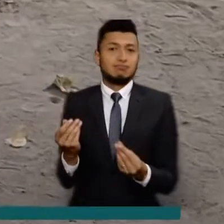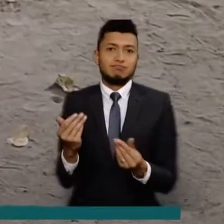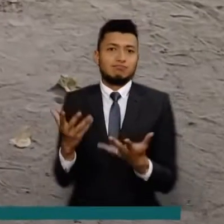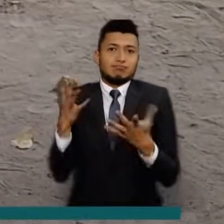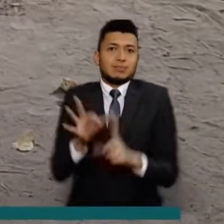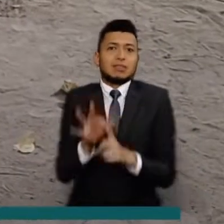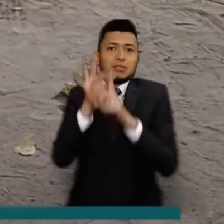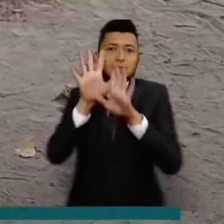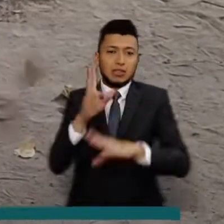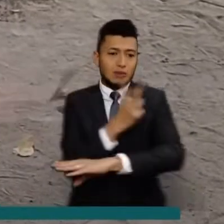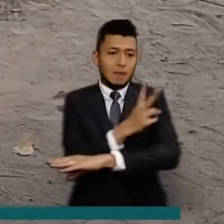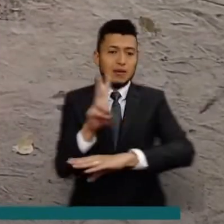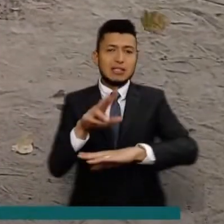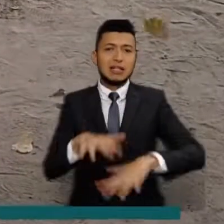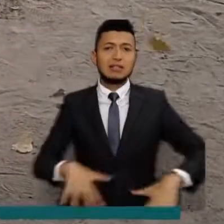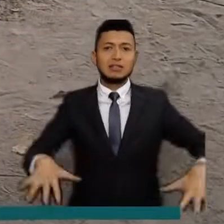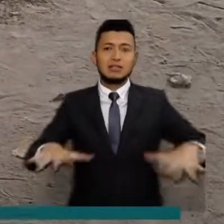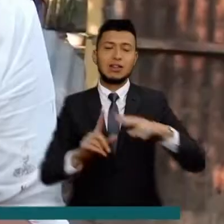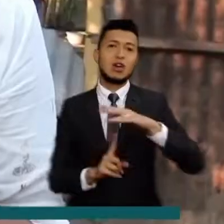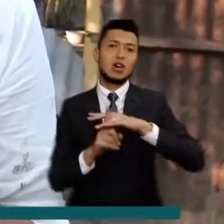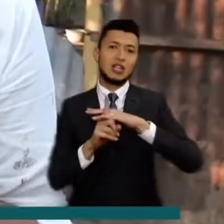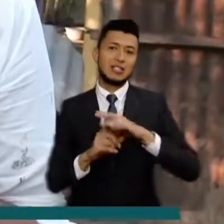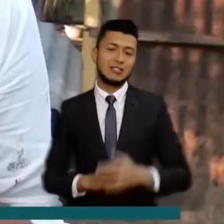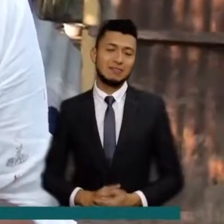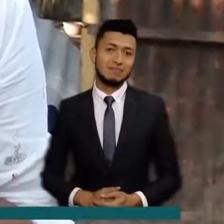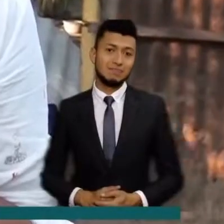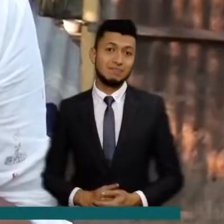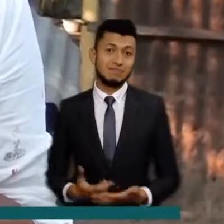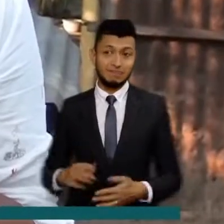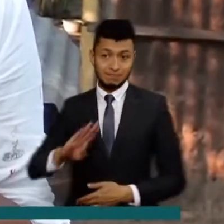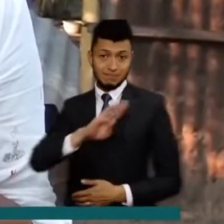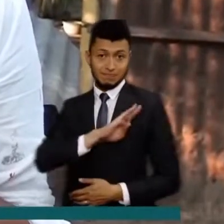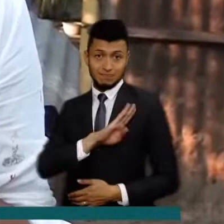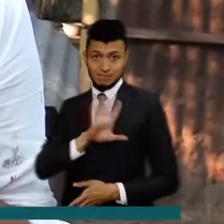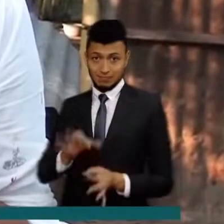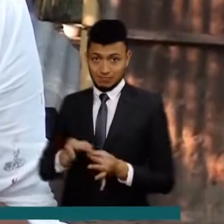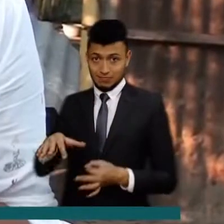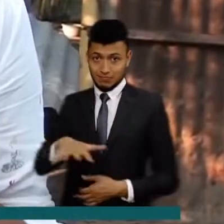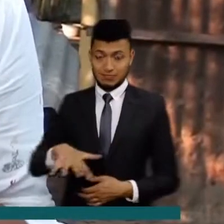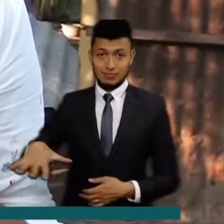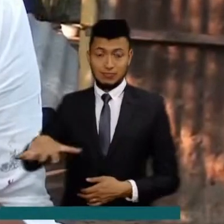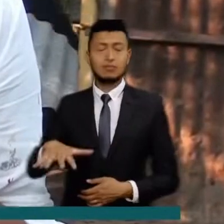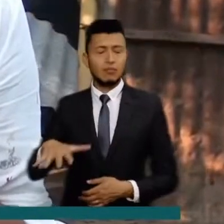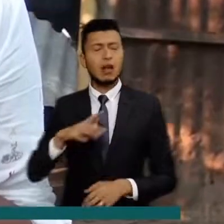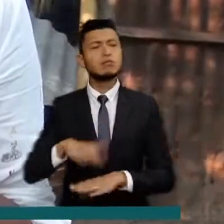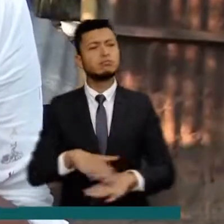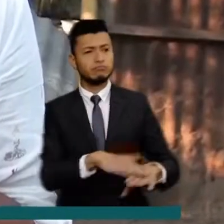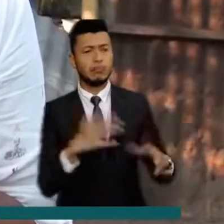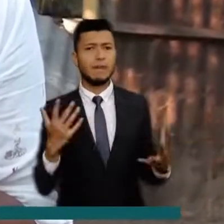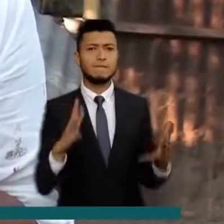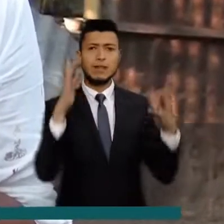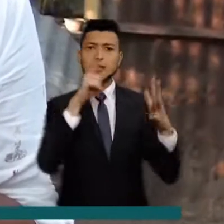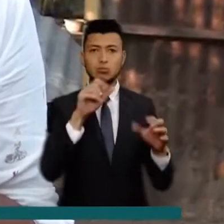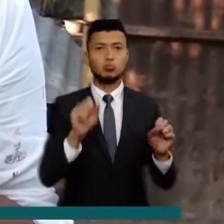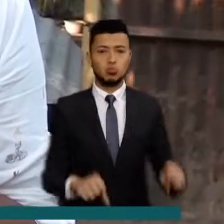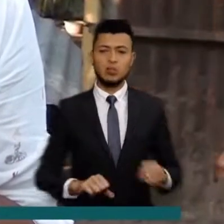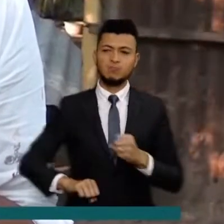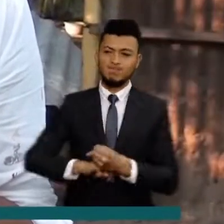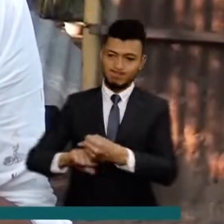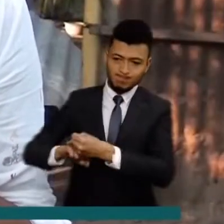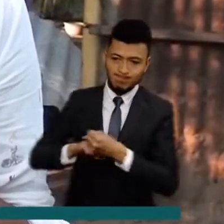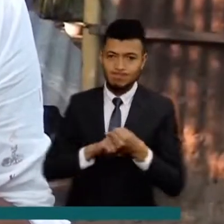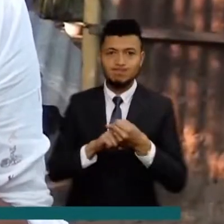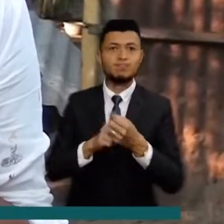la consecución de la raíz del vichadense. La administración municipal señaló que este festival es una de las mejores opciones